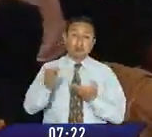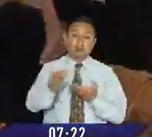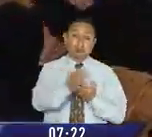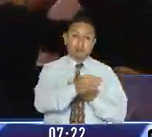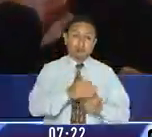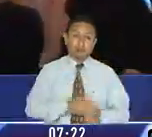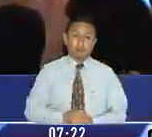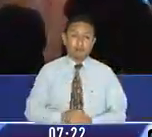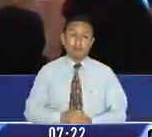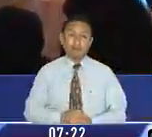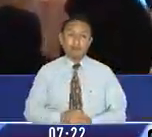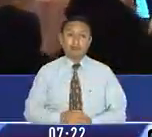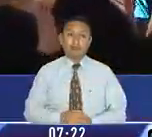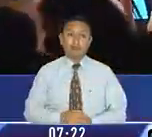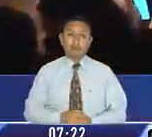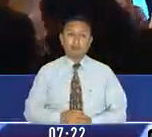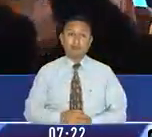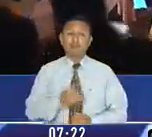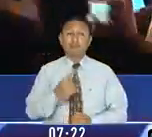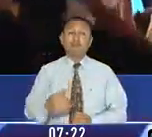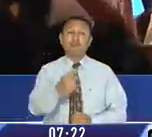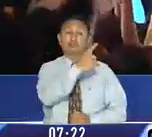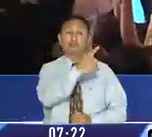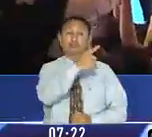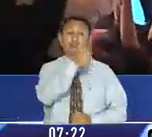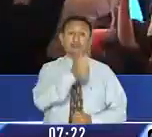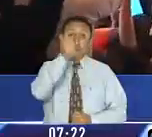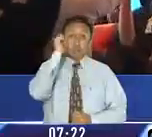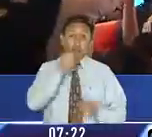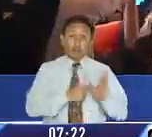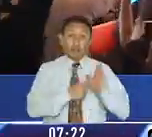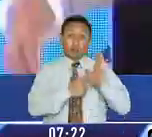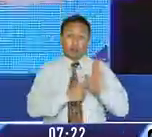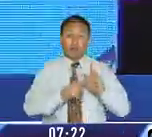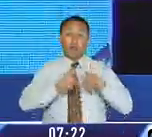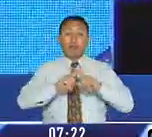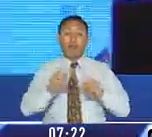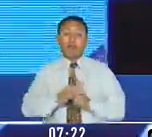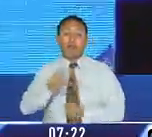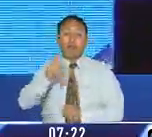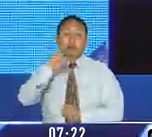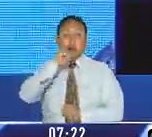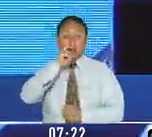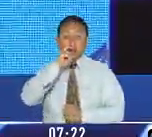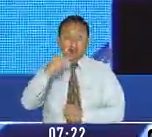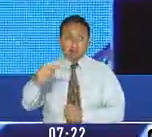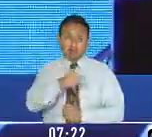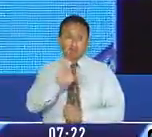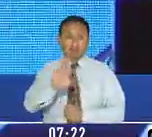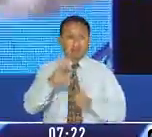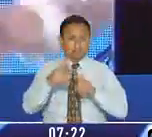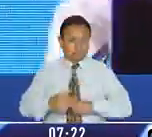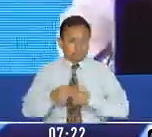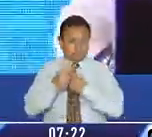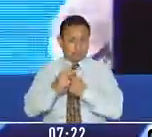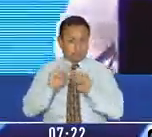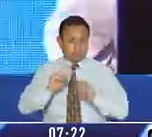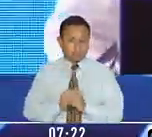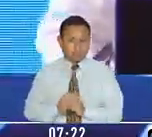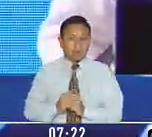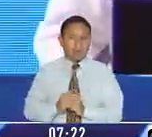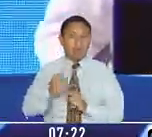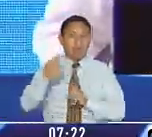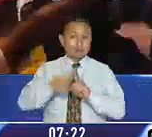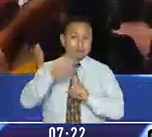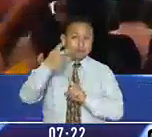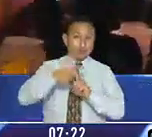Simón Bolívar y Salitre son los que fueron presentados. Sin embargo, Nebot aseguró que este solo es el principio. Conforme pasen los meses, tendrán